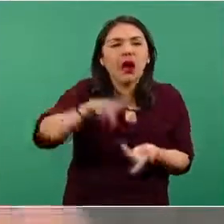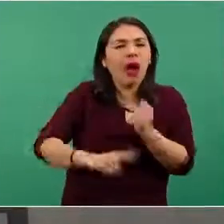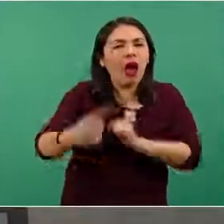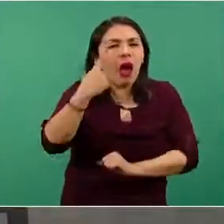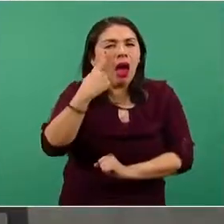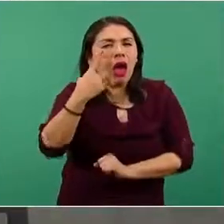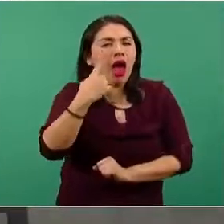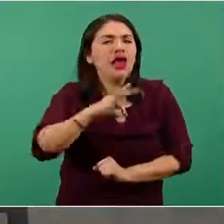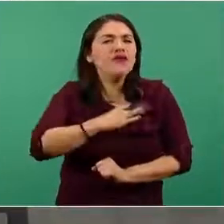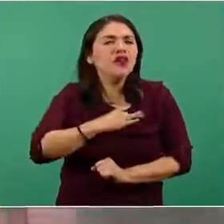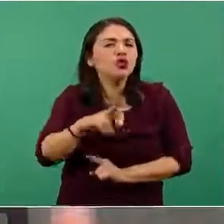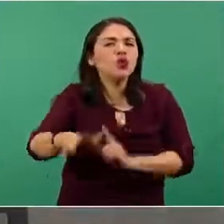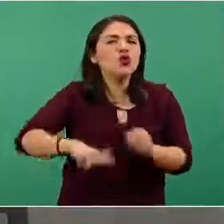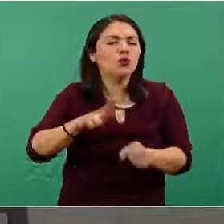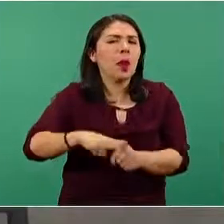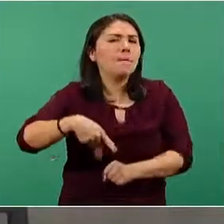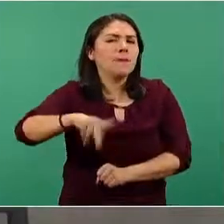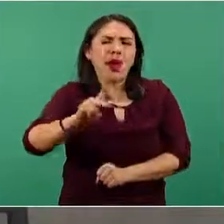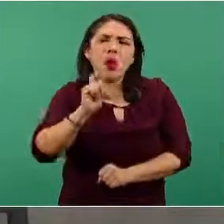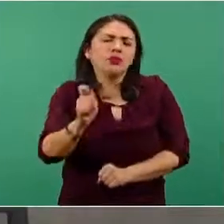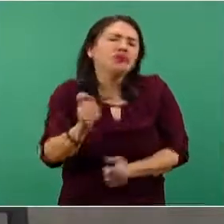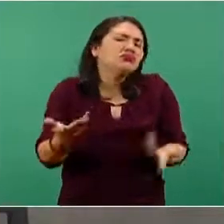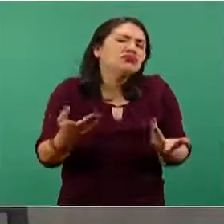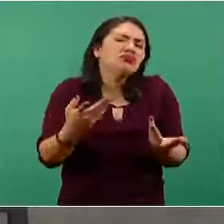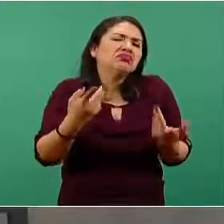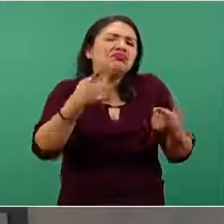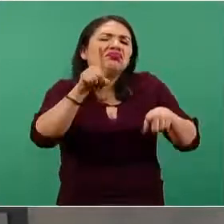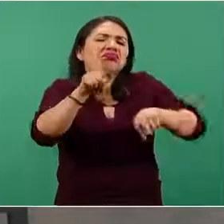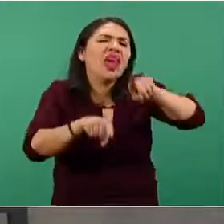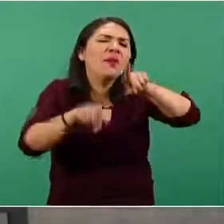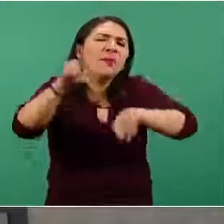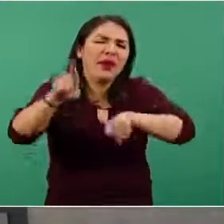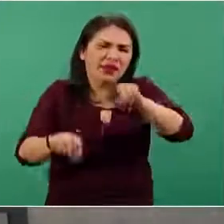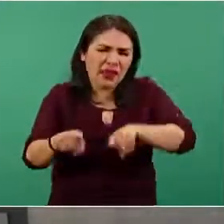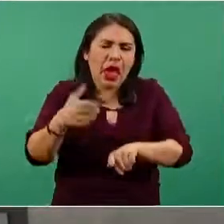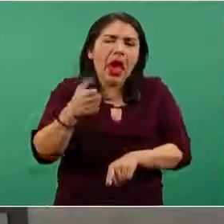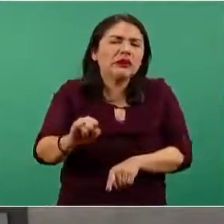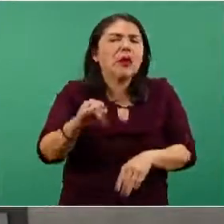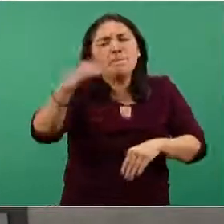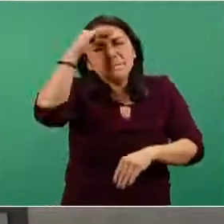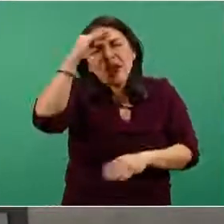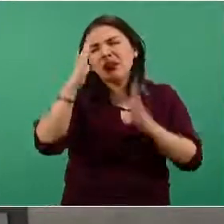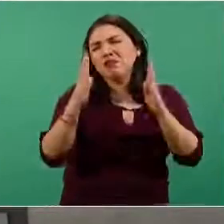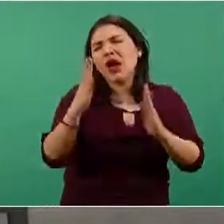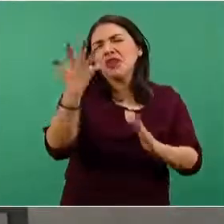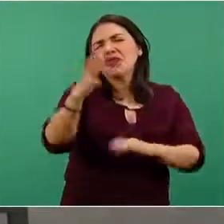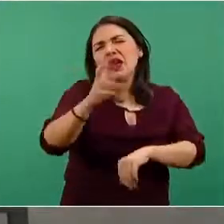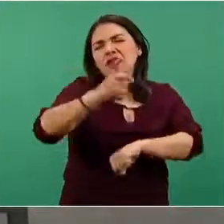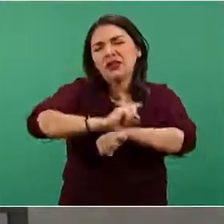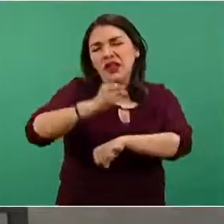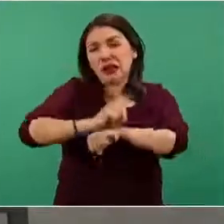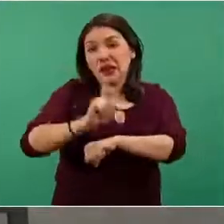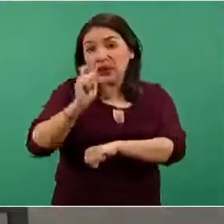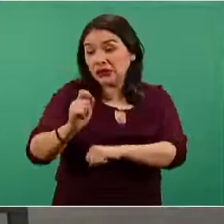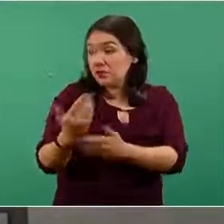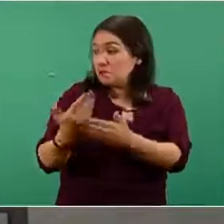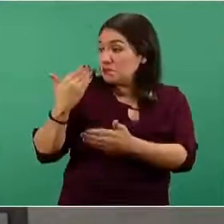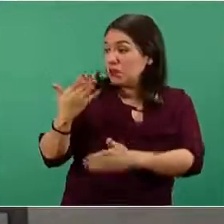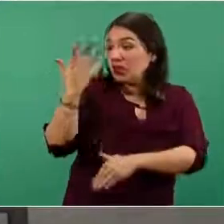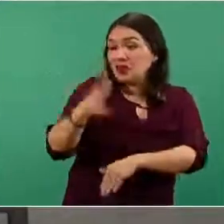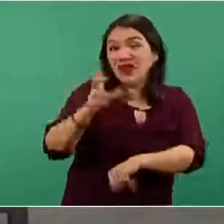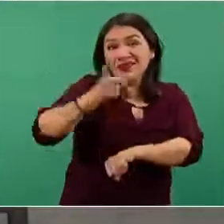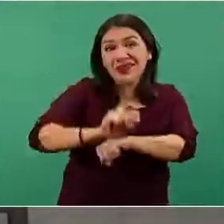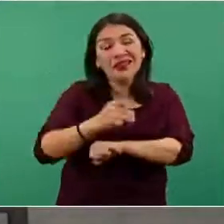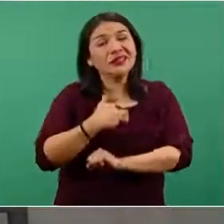infecciones comunes, pero es absolutamente arbitrario. Pero tomemos como referencia esos 10 días. Una persona que dentro de los últimos 10 días